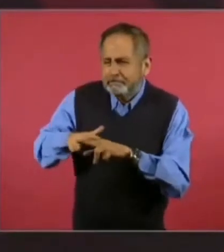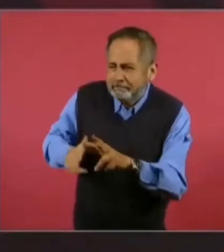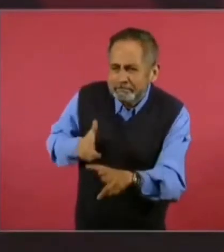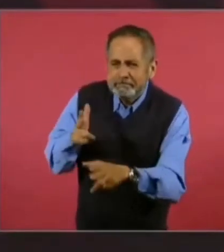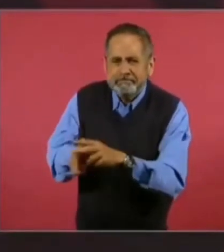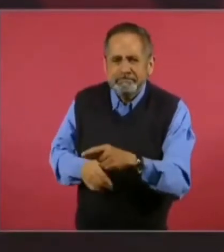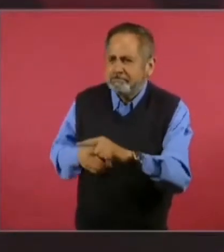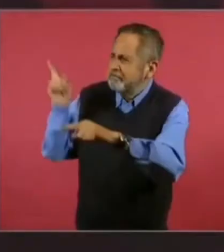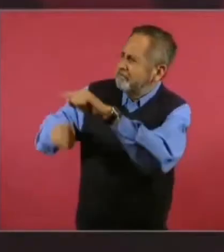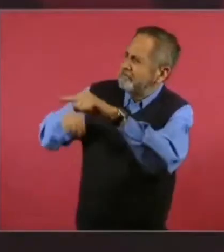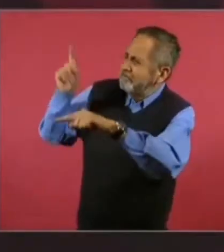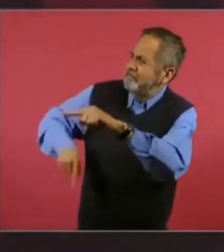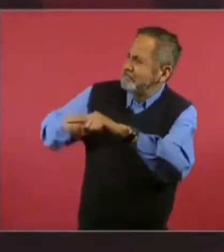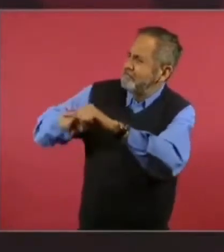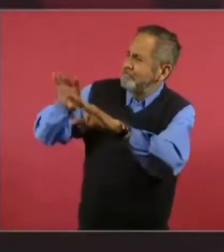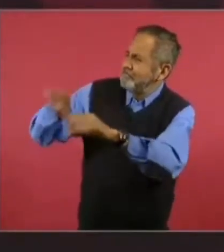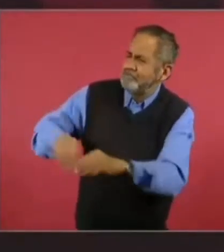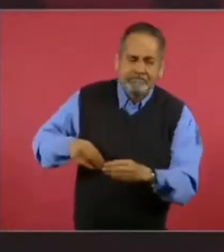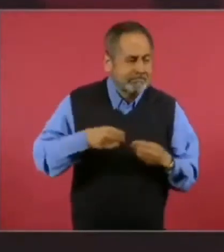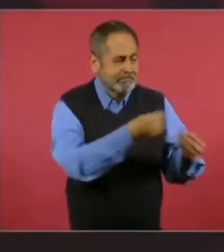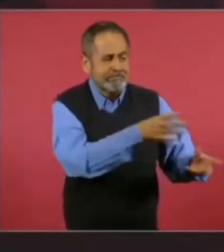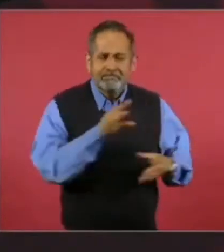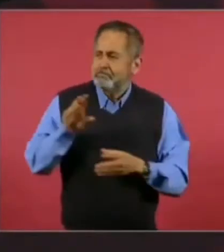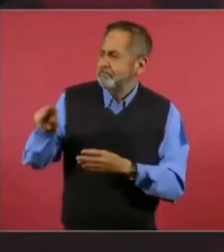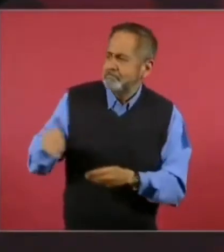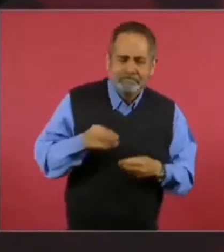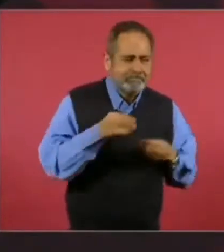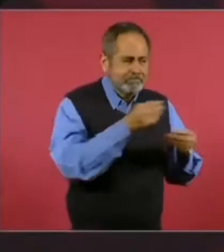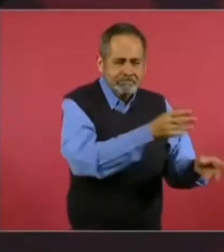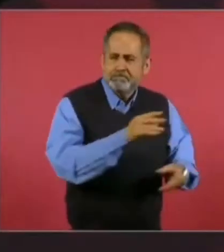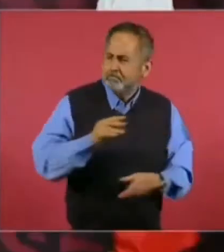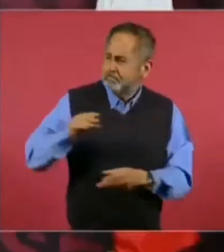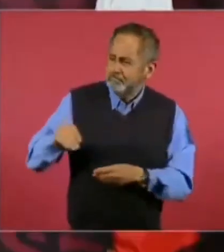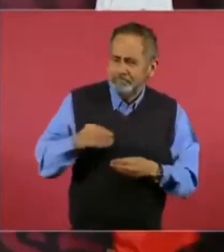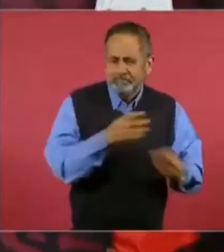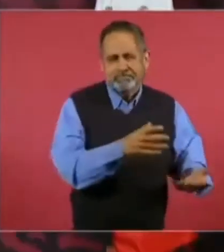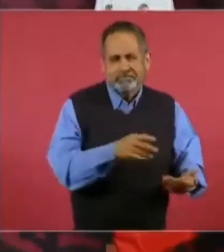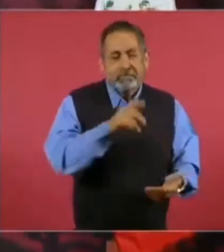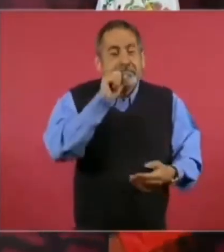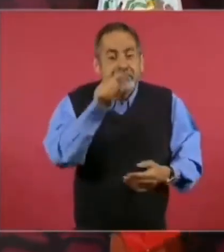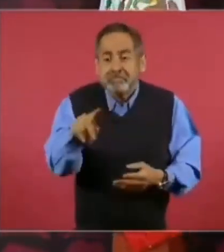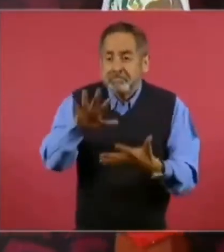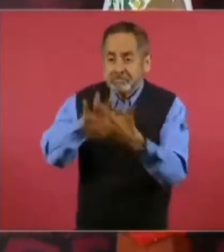ferrocarriles, bueno, decía yo, hasta los reclusorios,